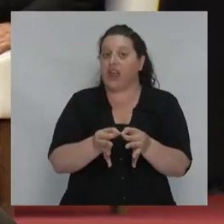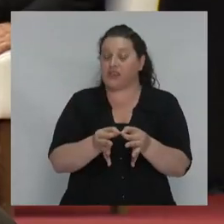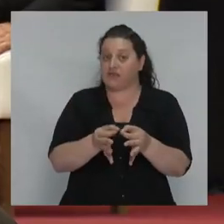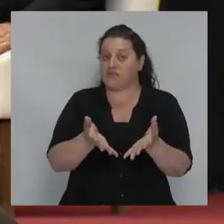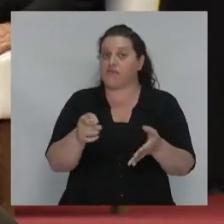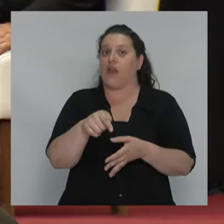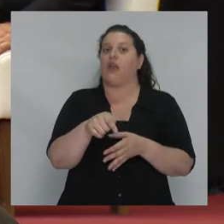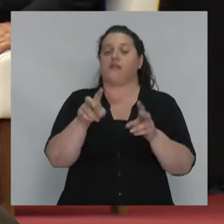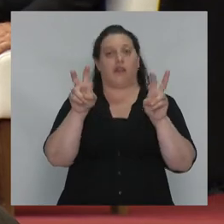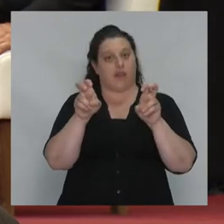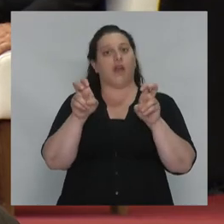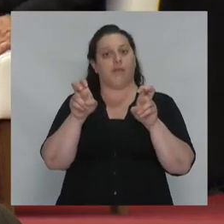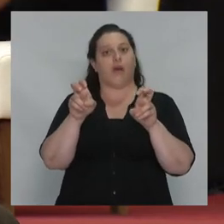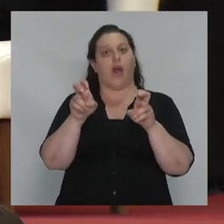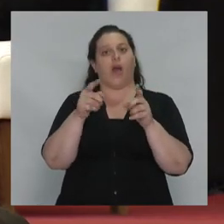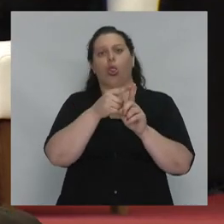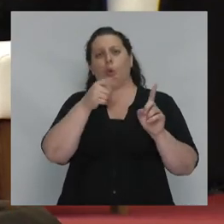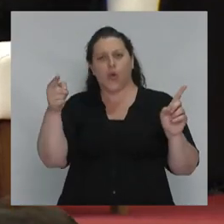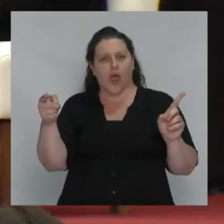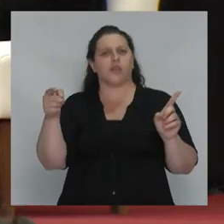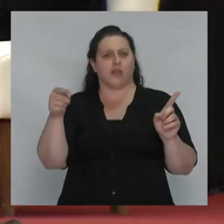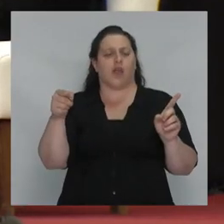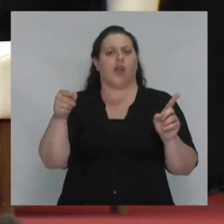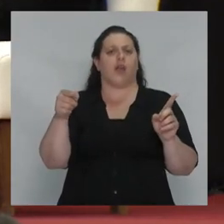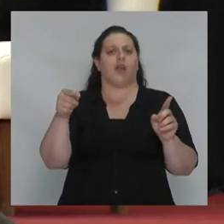UNASUR durante todo su tiempo.